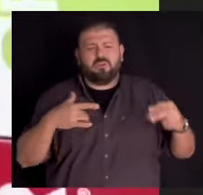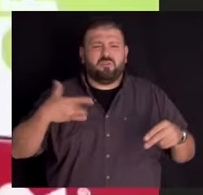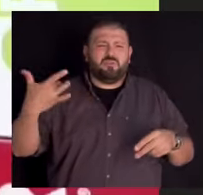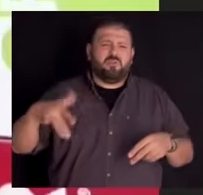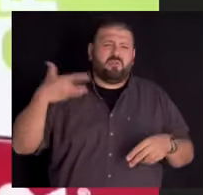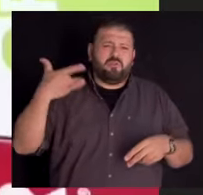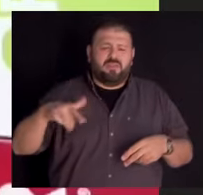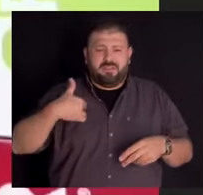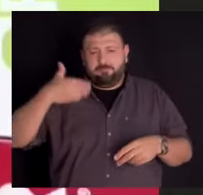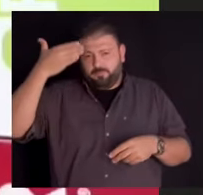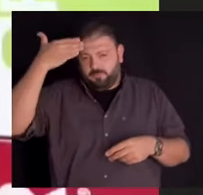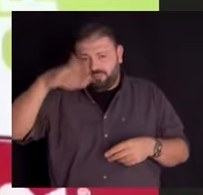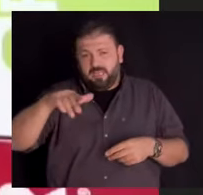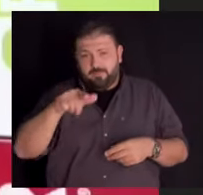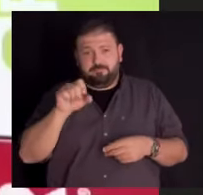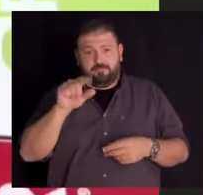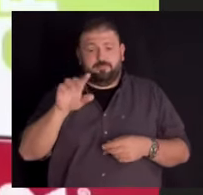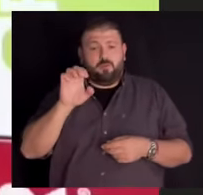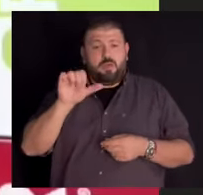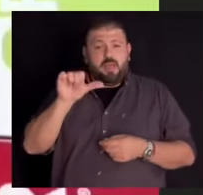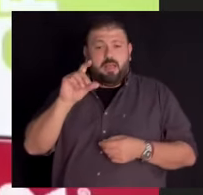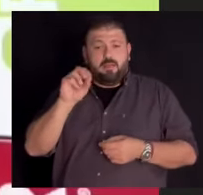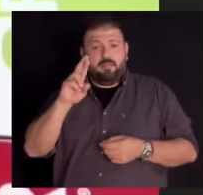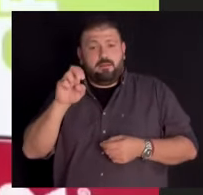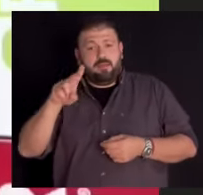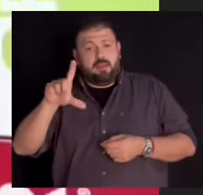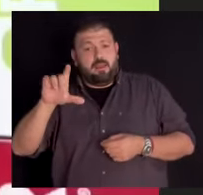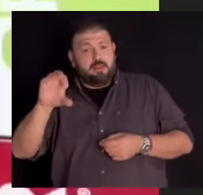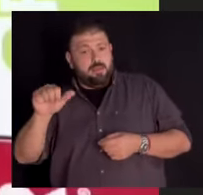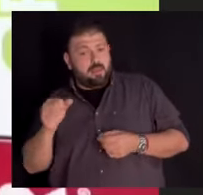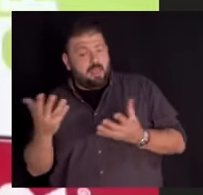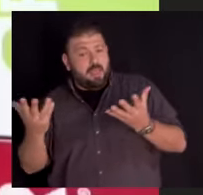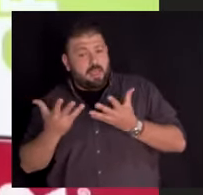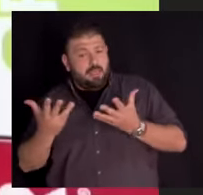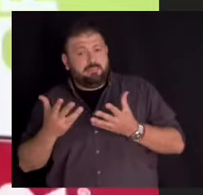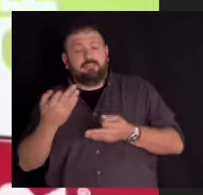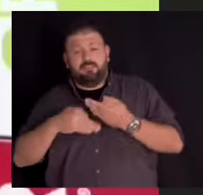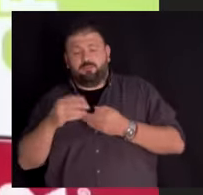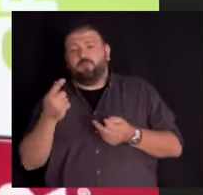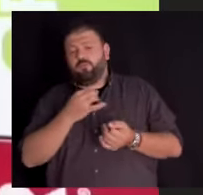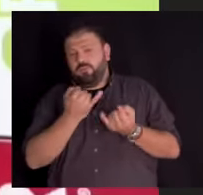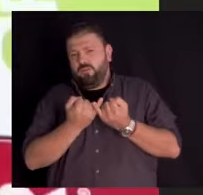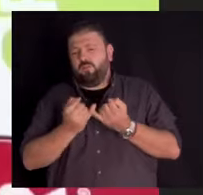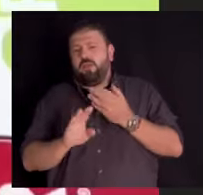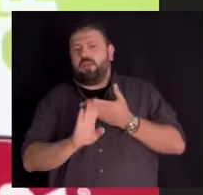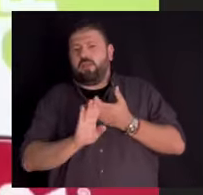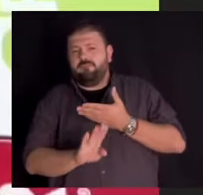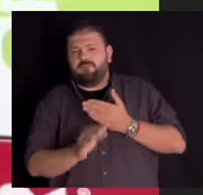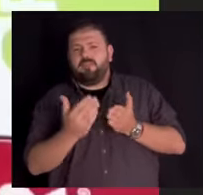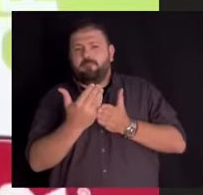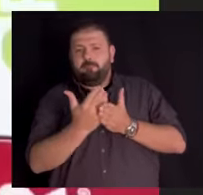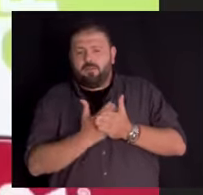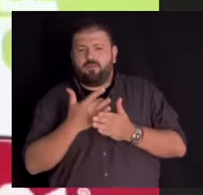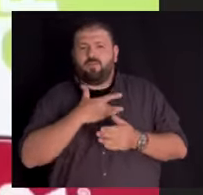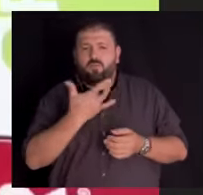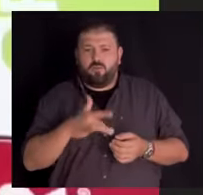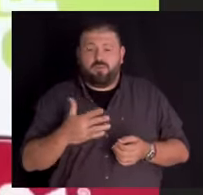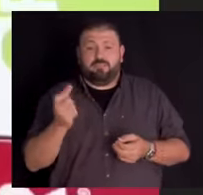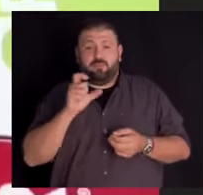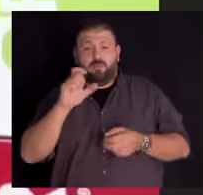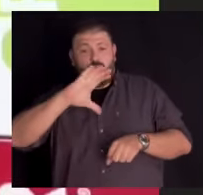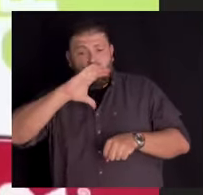ayuda a que disminuyan los dolores, así que de momento no te duele, te duele cuando sales a hacer ejercicio. Ah, pues terminando el